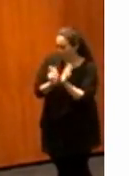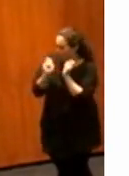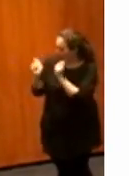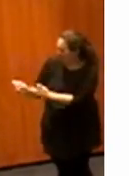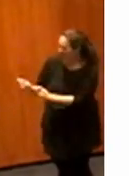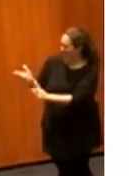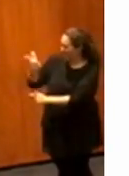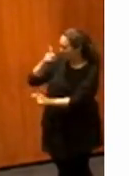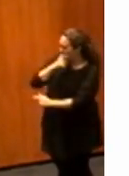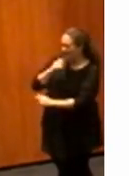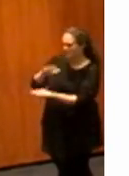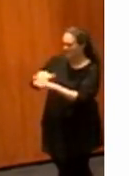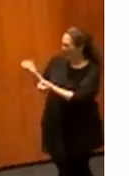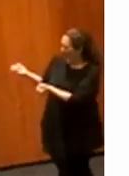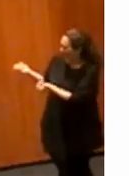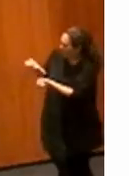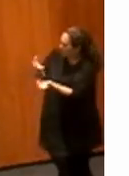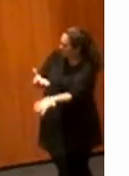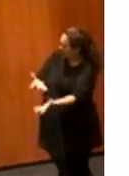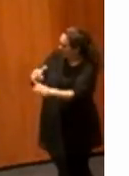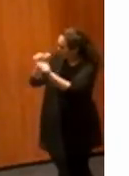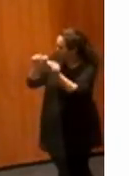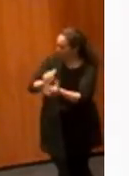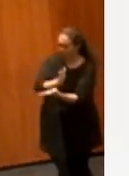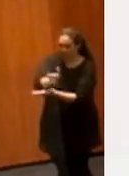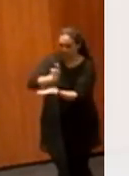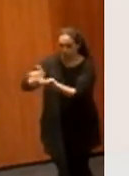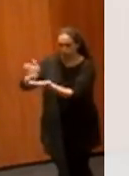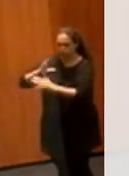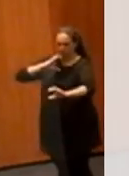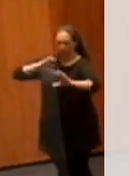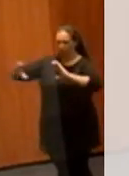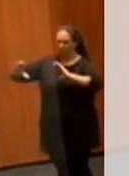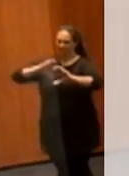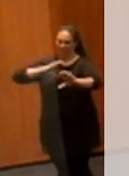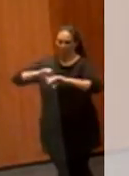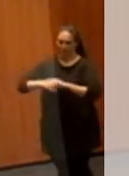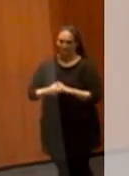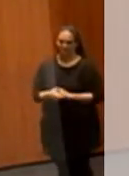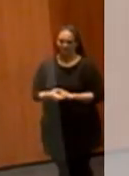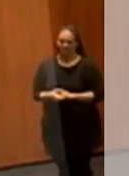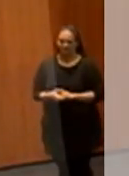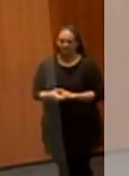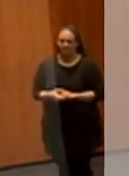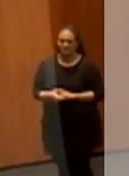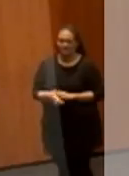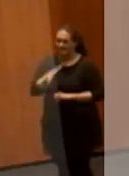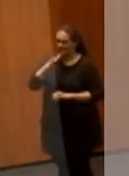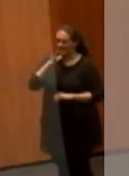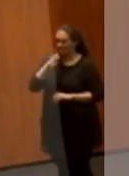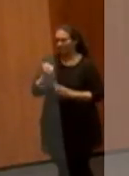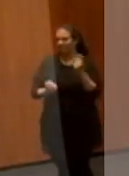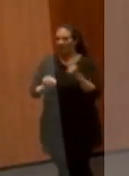herramientas para que se expresen a través de distintos medios de comunicación. Ya os digo, no solamente porque para algunos